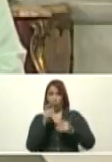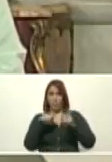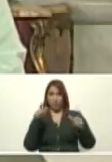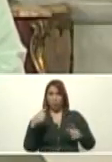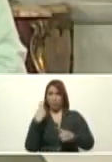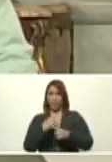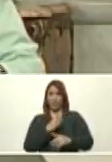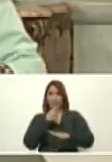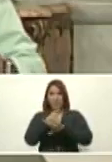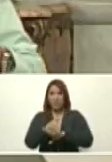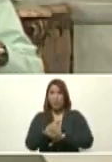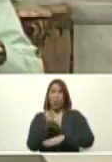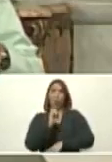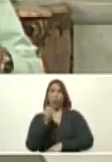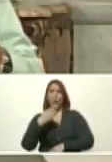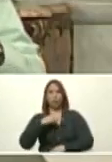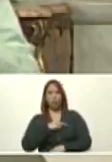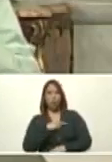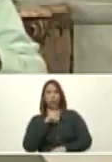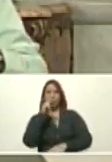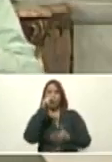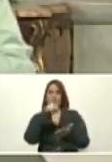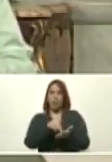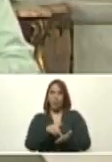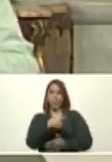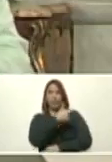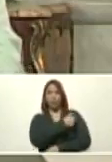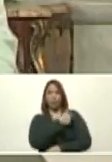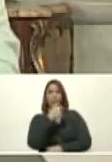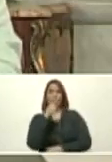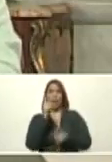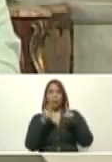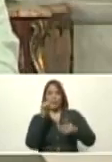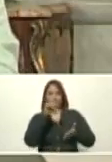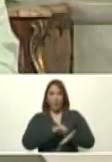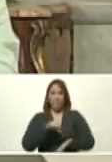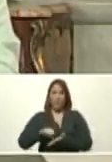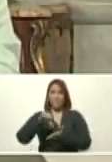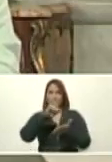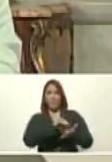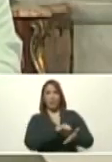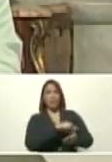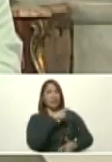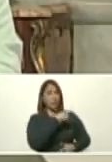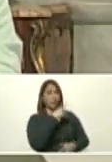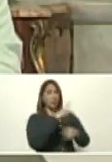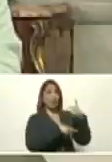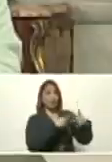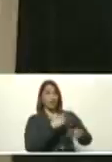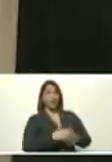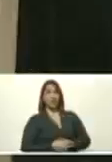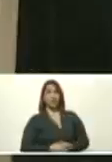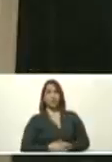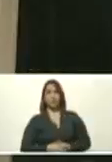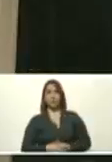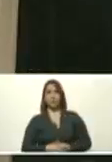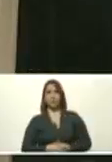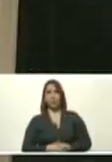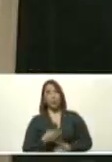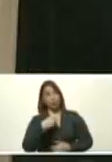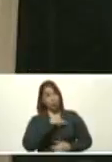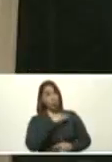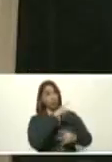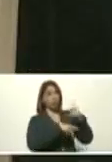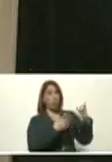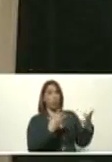que ir para allá? ¿O nosotros llegamos con las vacunas a las escuelas? ¿Cómo es la cosa? Se planifica, presidente. ¿Cómo? Planificamos